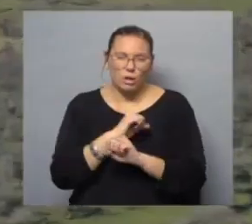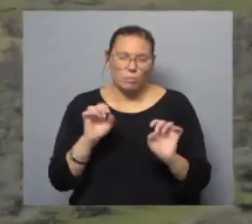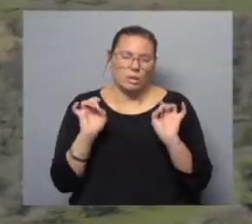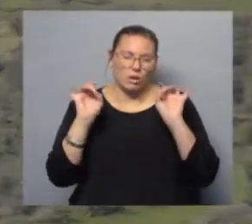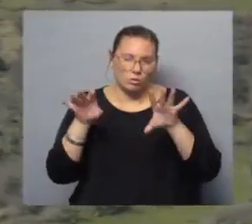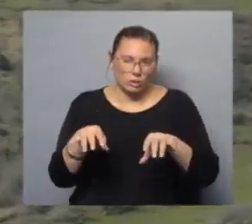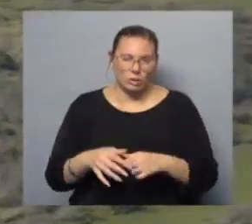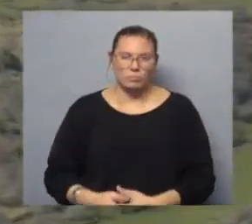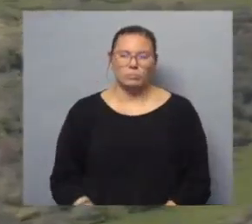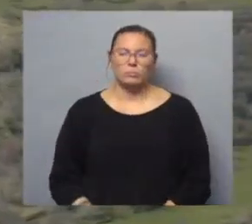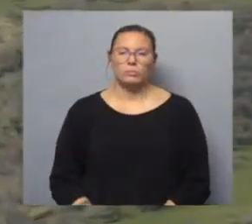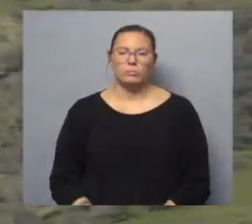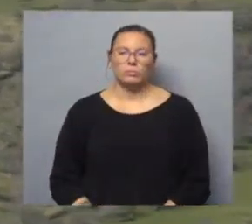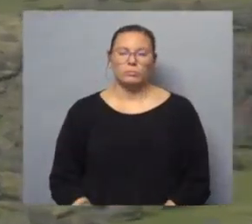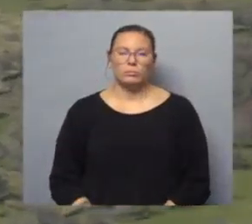transmitir.